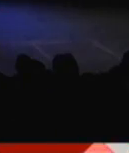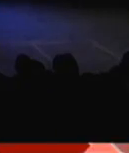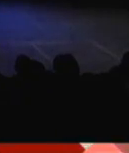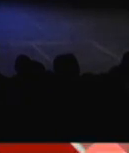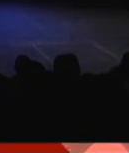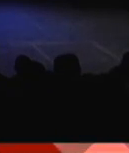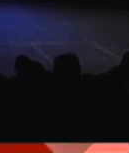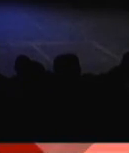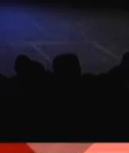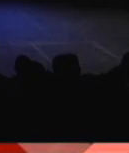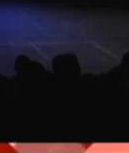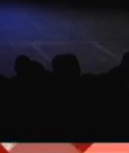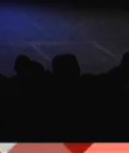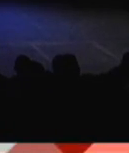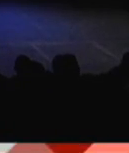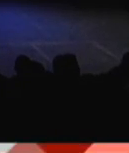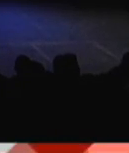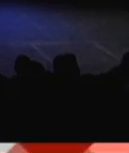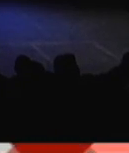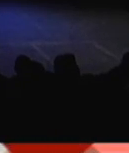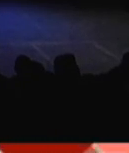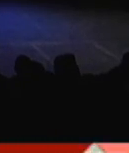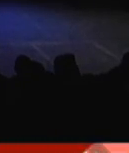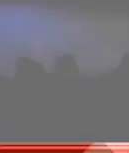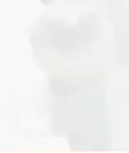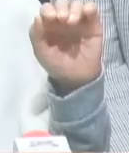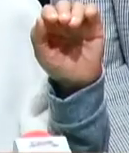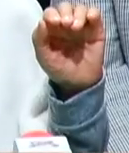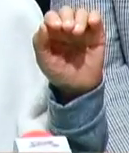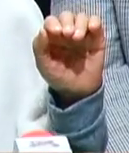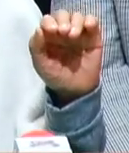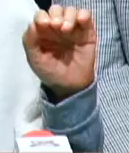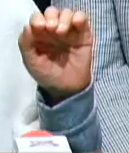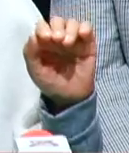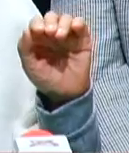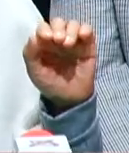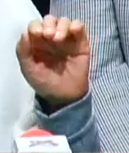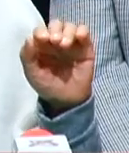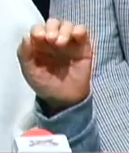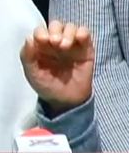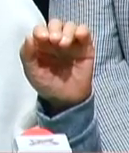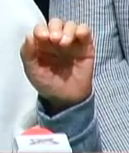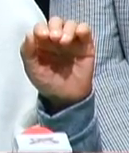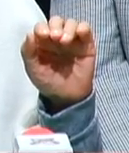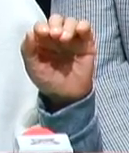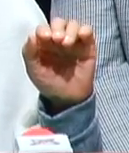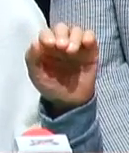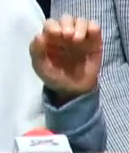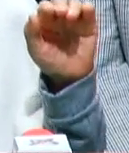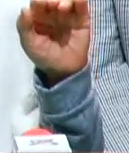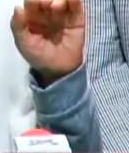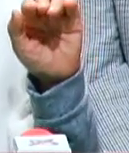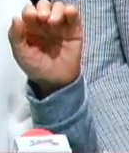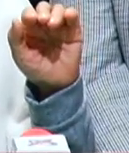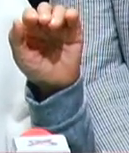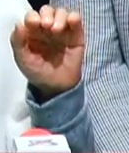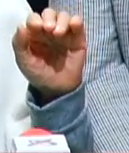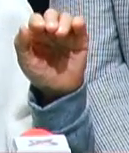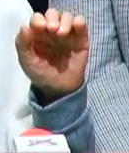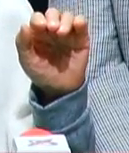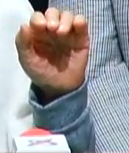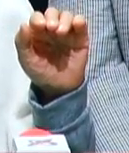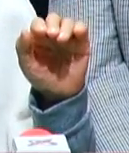pequeños, donde son aplaudidos por familiares y amigos. Vienen pagándose su